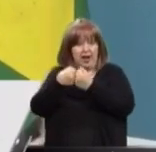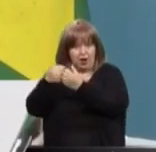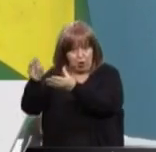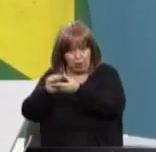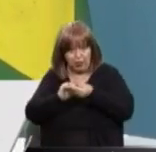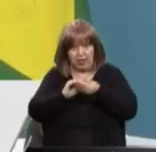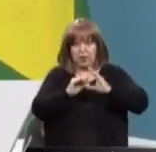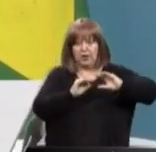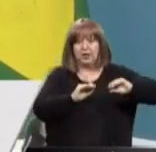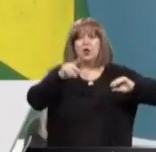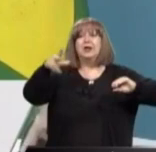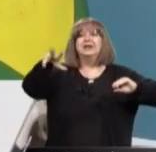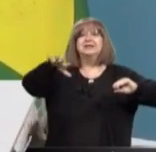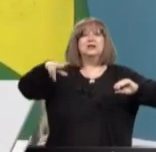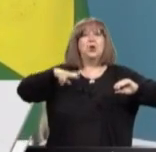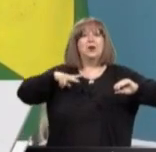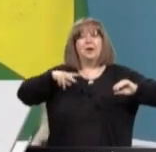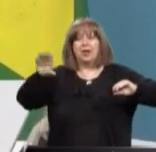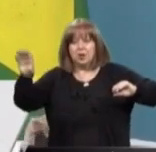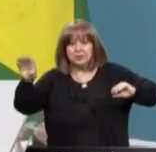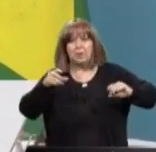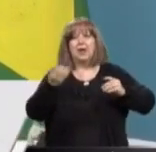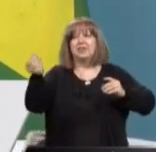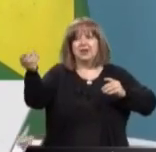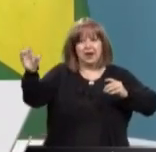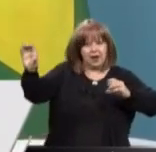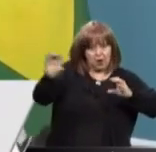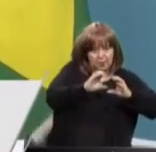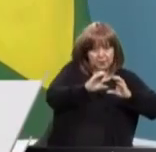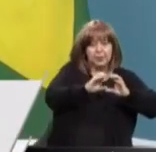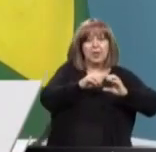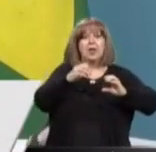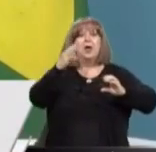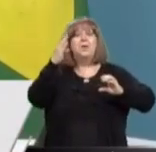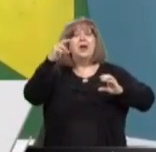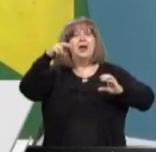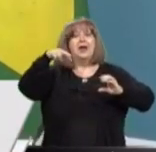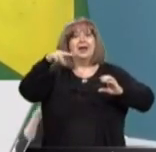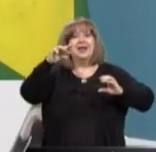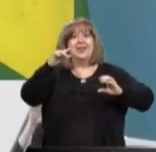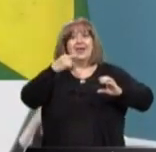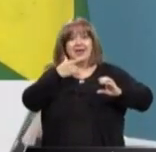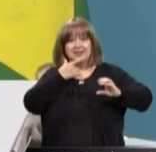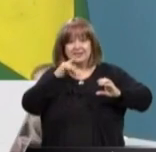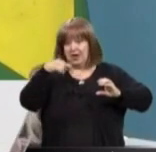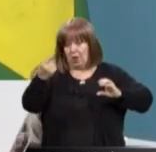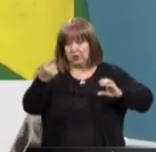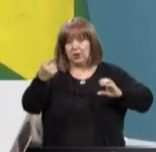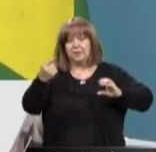el sector privado una parte del financiamiento y el BNDES lo que